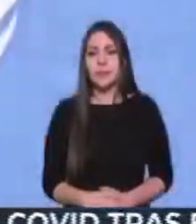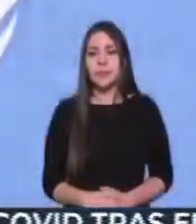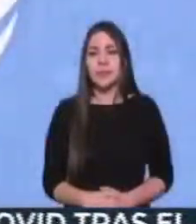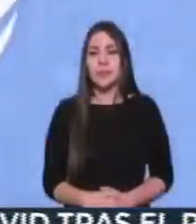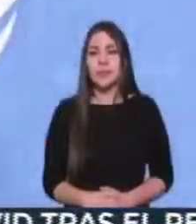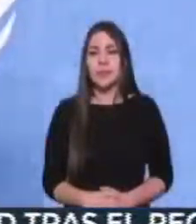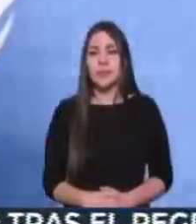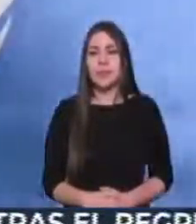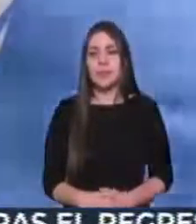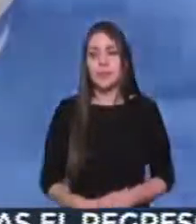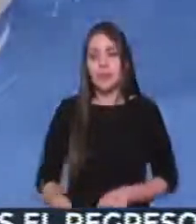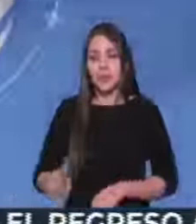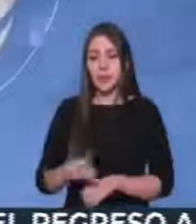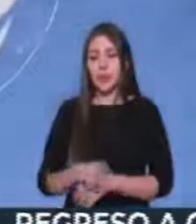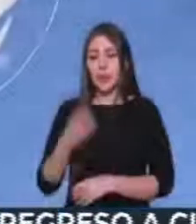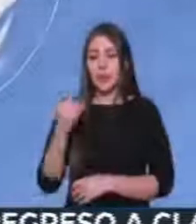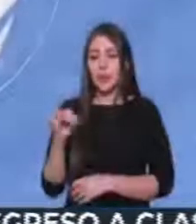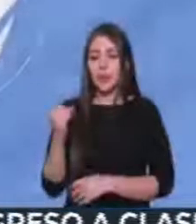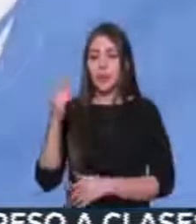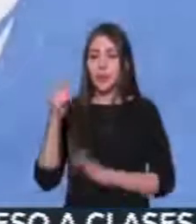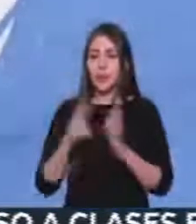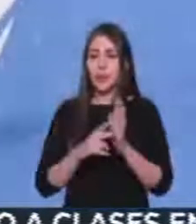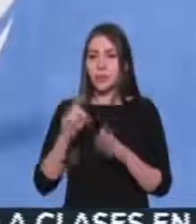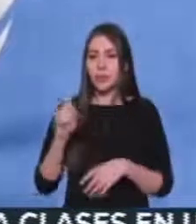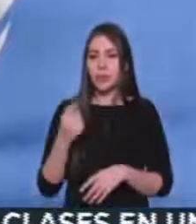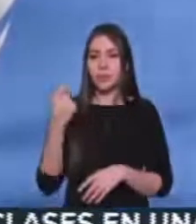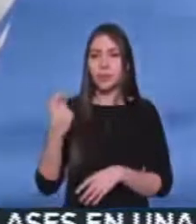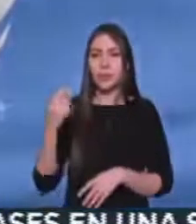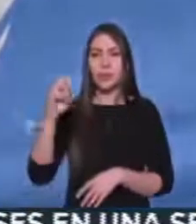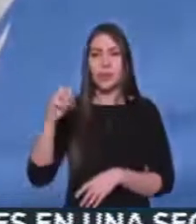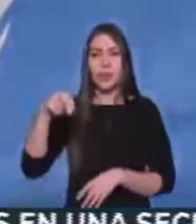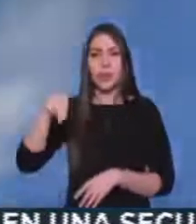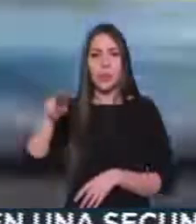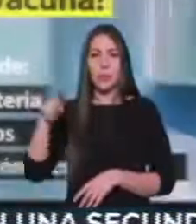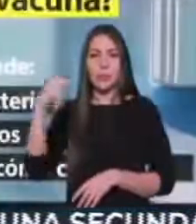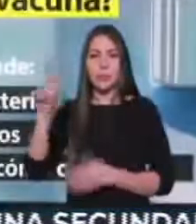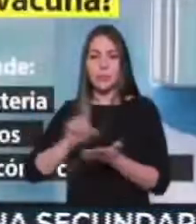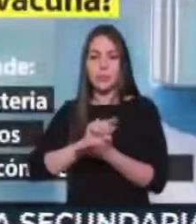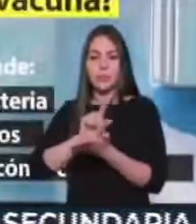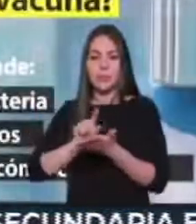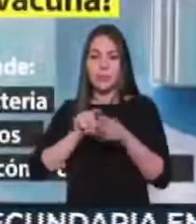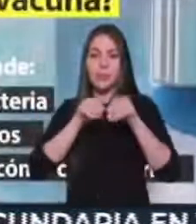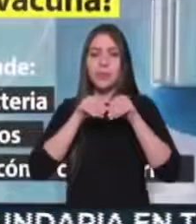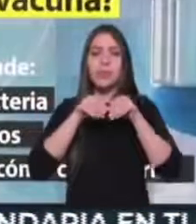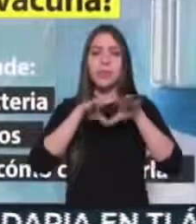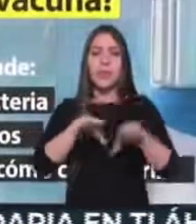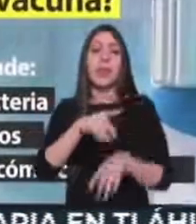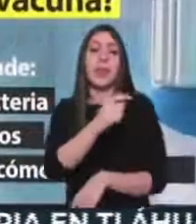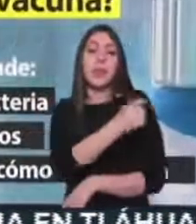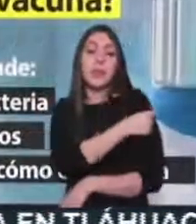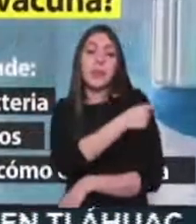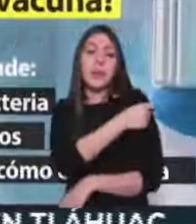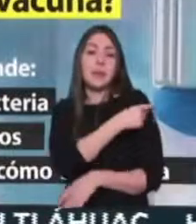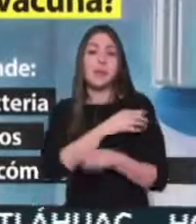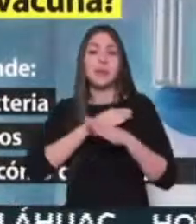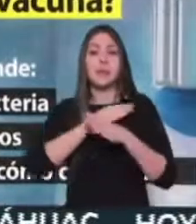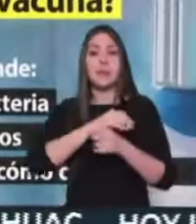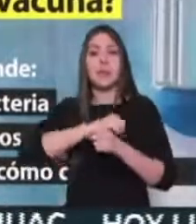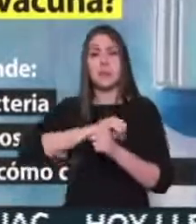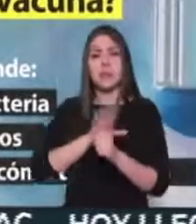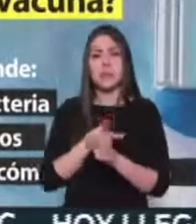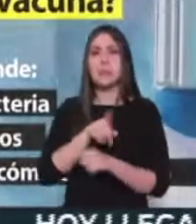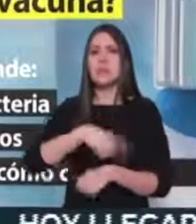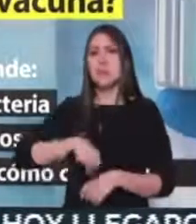Este 9 de junio de 2021, la Organización de las Naciones Unidas publicó en su cuenta de Twitter que las vacunas contra la COVID-19